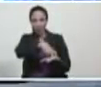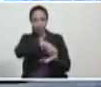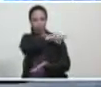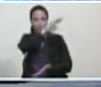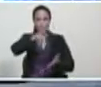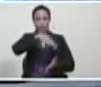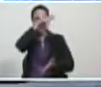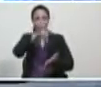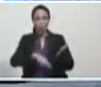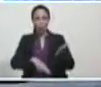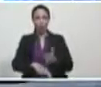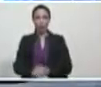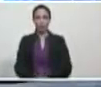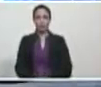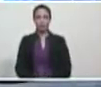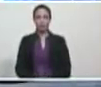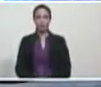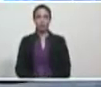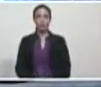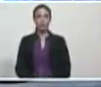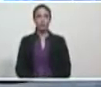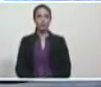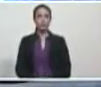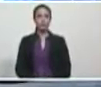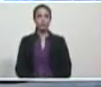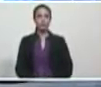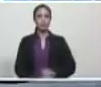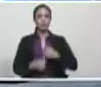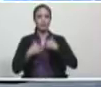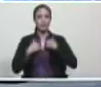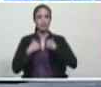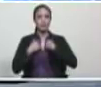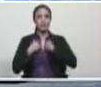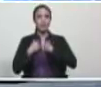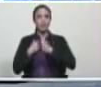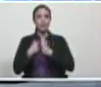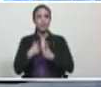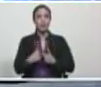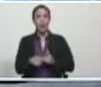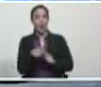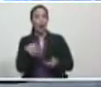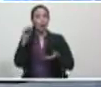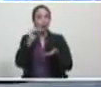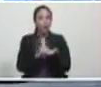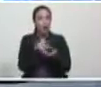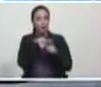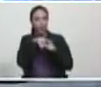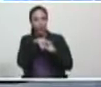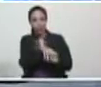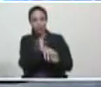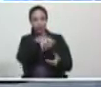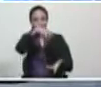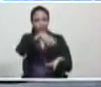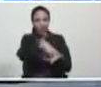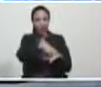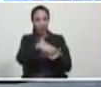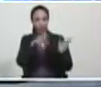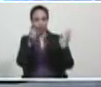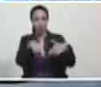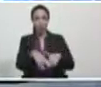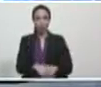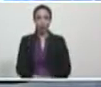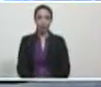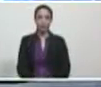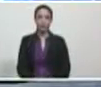y colonia jamás. Hay quienes quieren convertir en colonia Venezuela, colonia gringa,